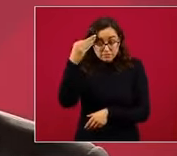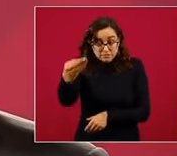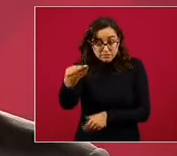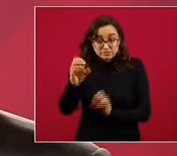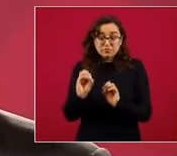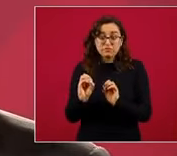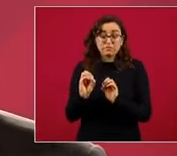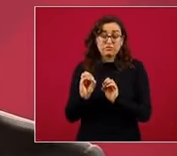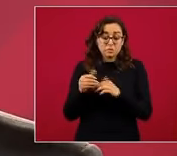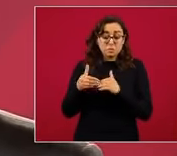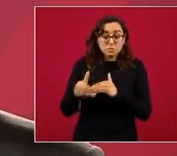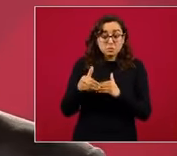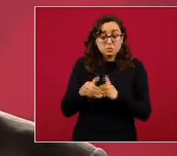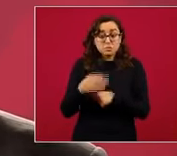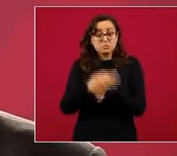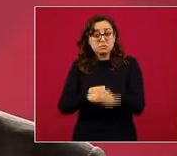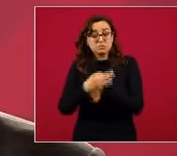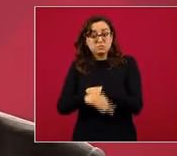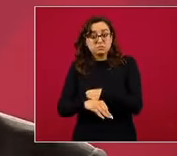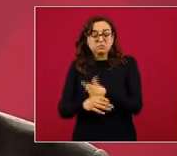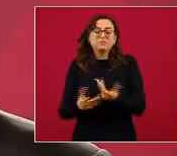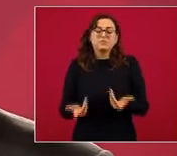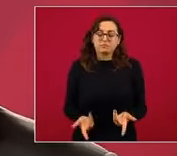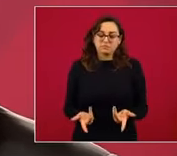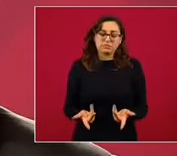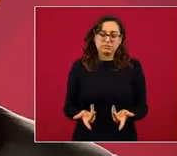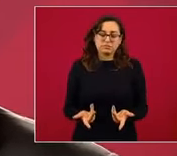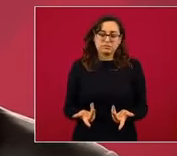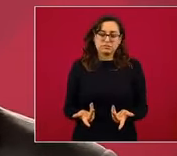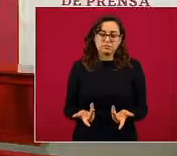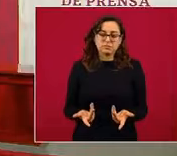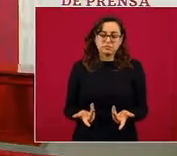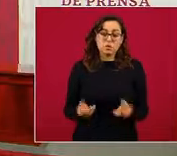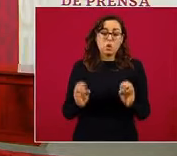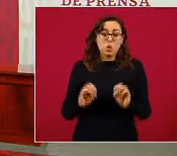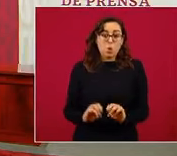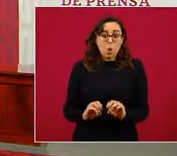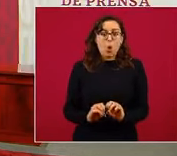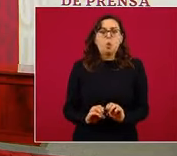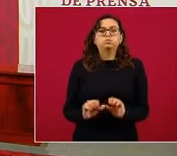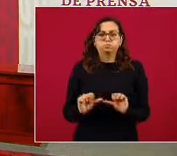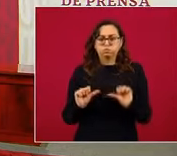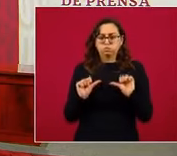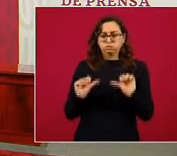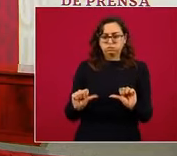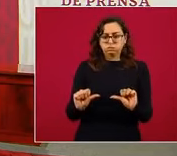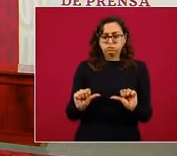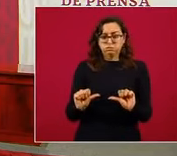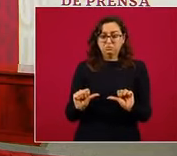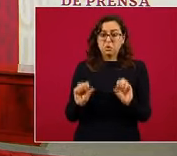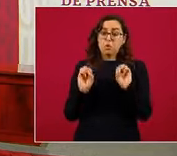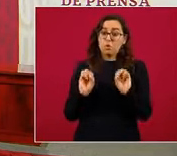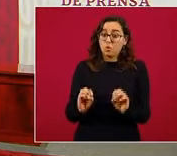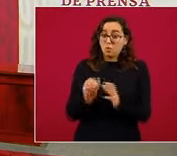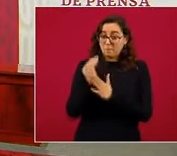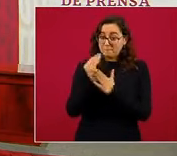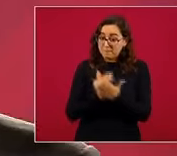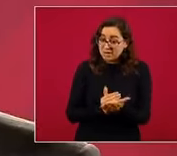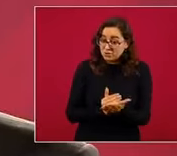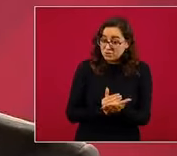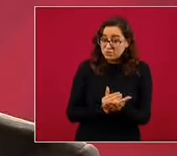de que necesariamente la potencia de la inmunidad adquirida por una infección, particularmente si fue una infección leve, pudiera